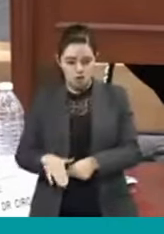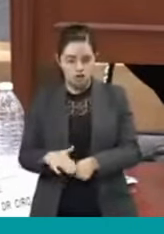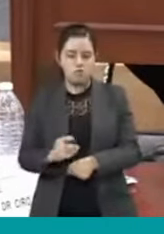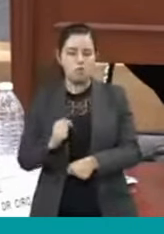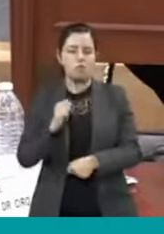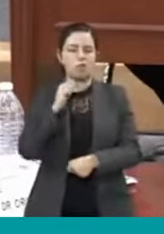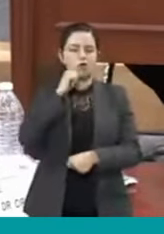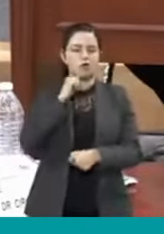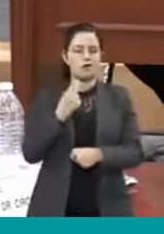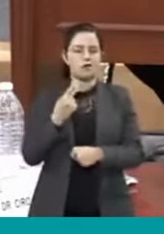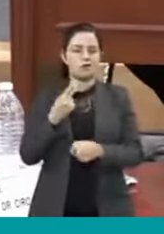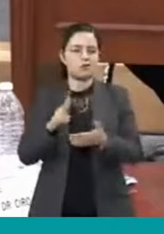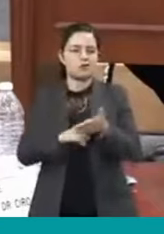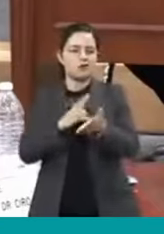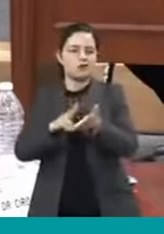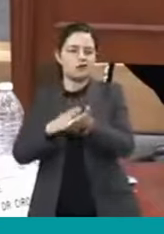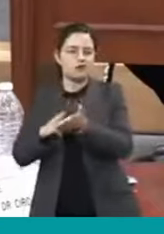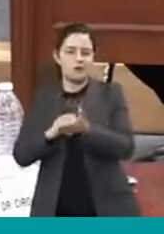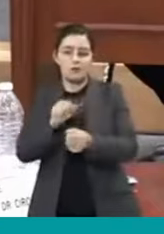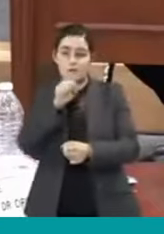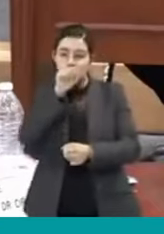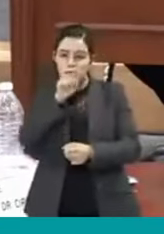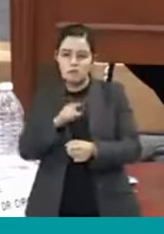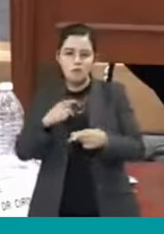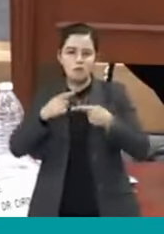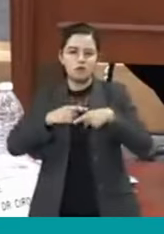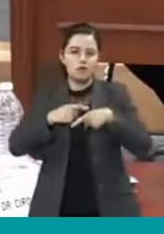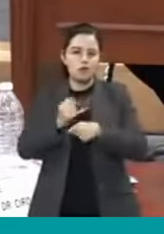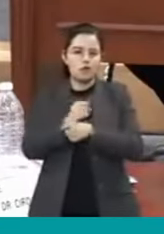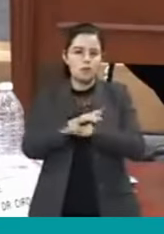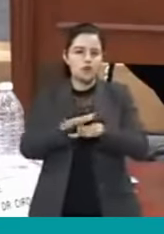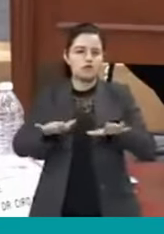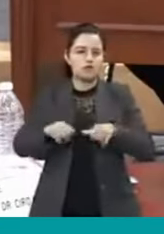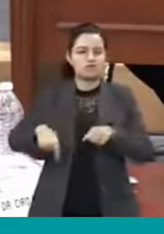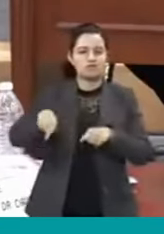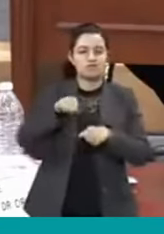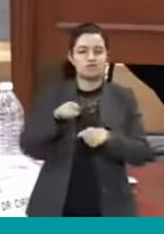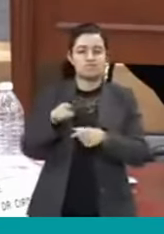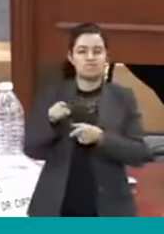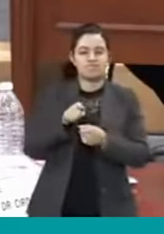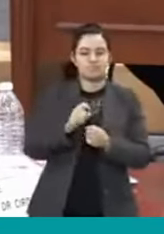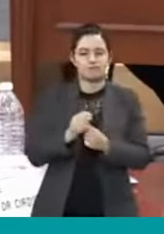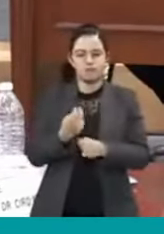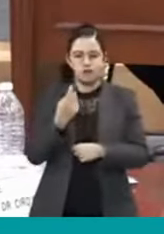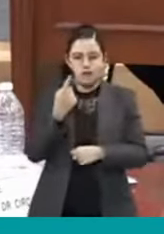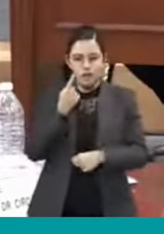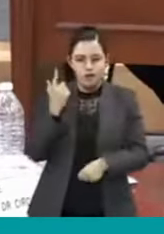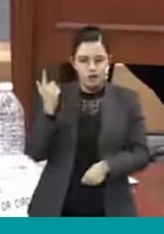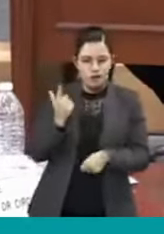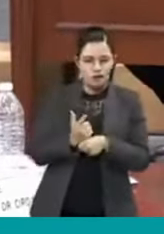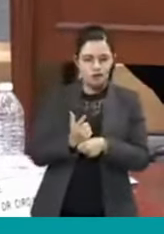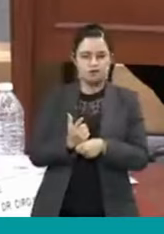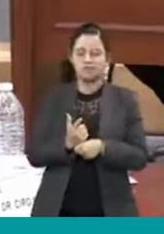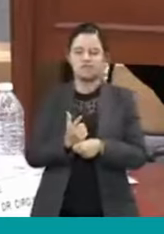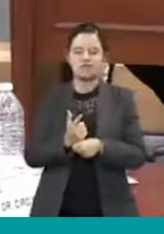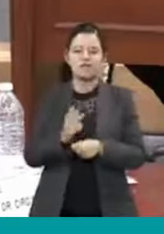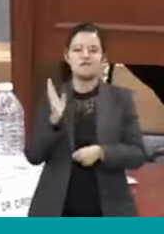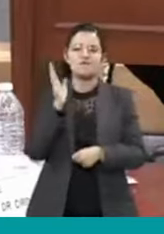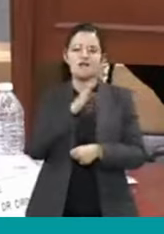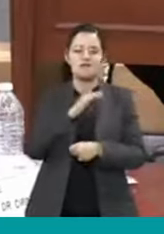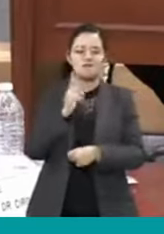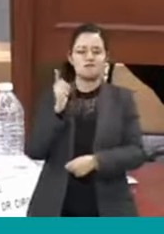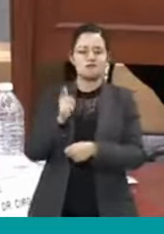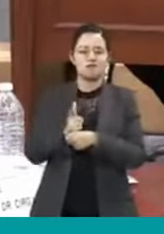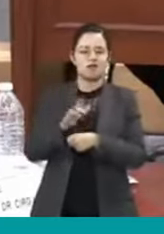institución Autónoma y no de gobernación eso nos permitió detectar esta modalidad de fraude electoral impedirla y